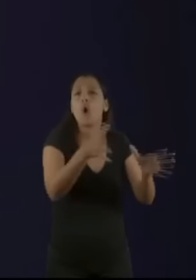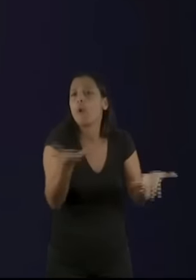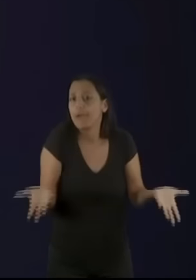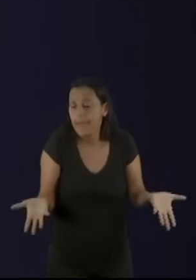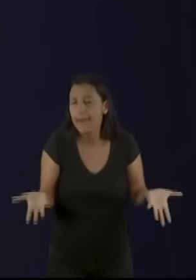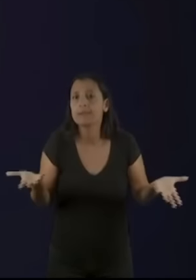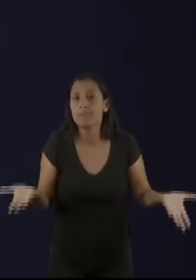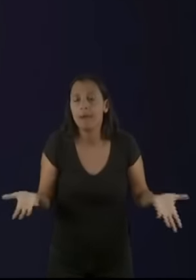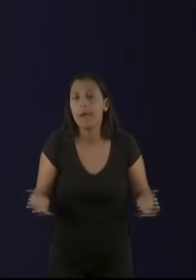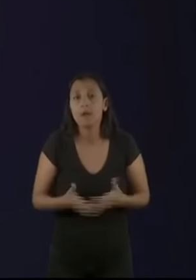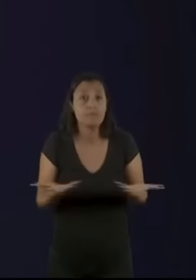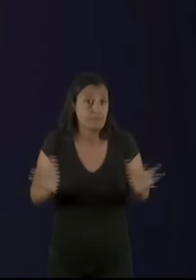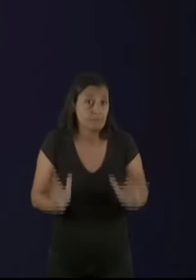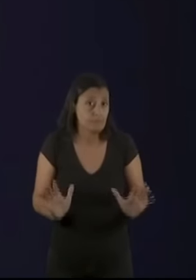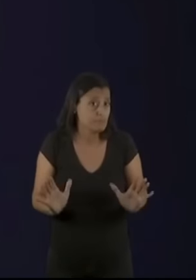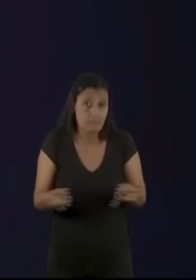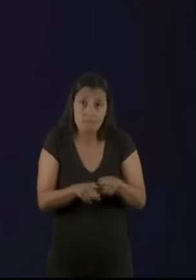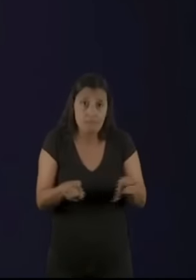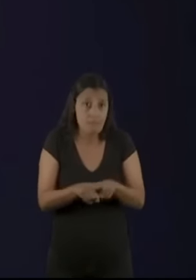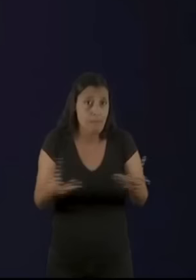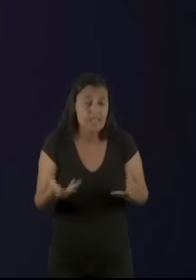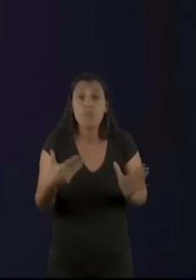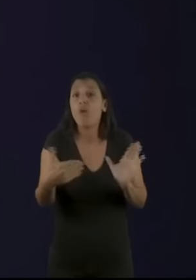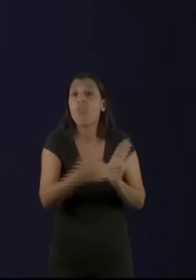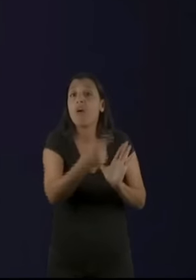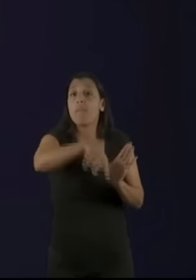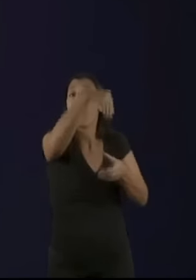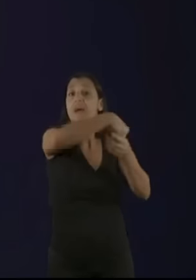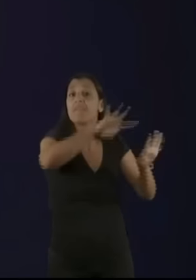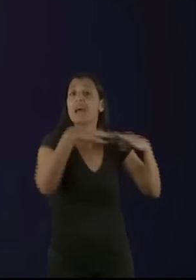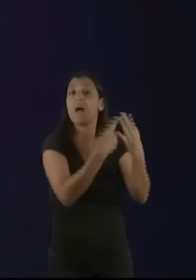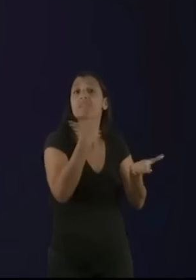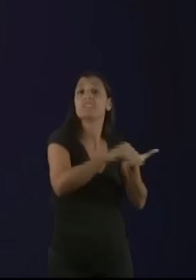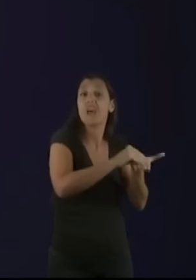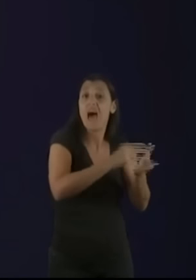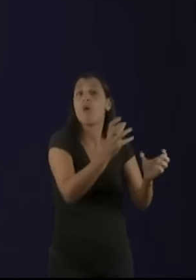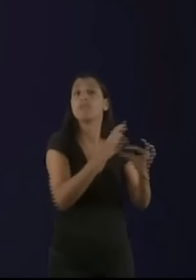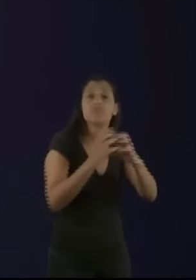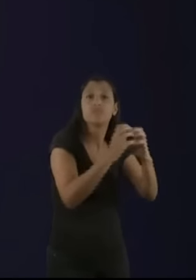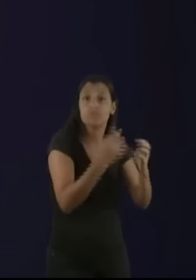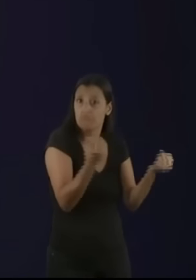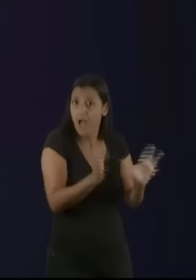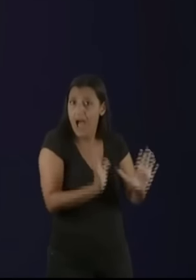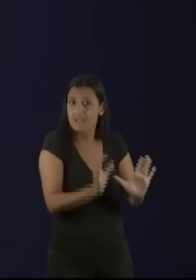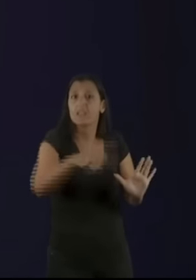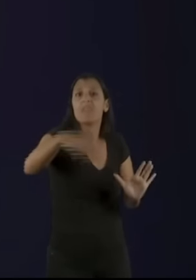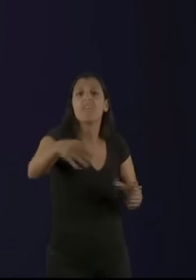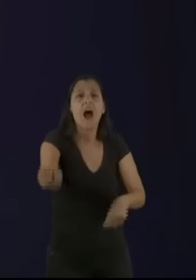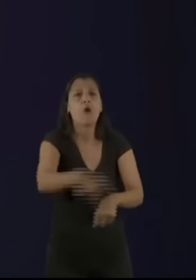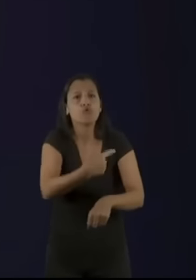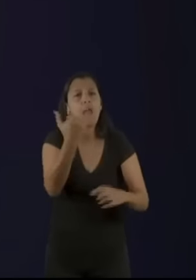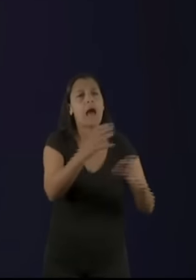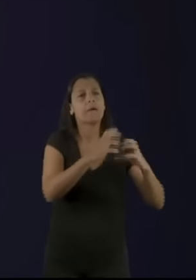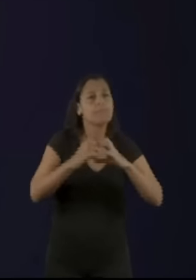te guste pero En definitiva será parte de lo que plantearán los senadores y será parte del debate y está muy bien que sea acostumbremos a debatir